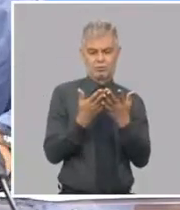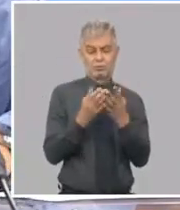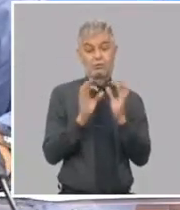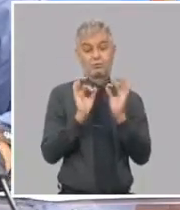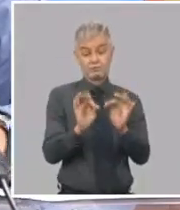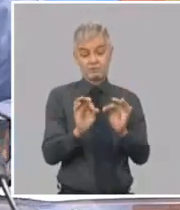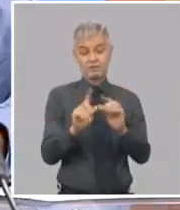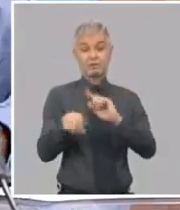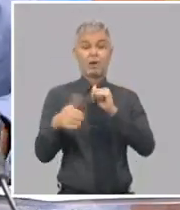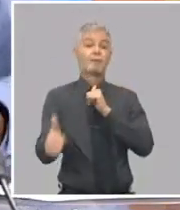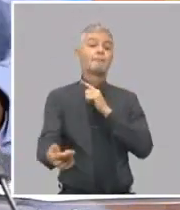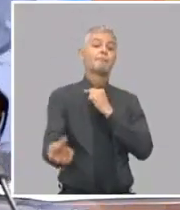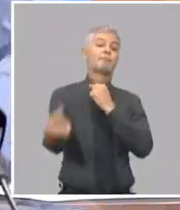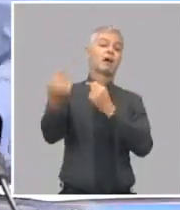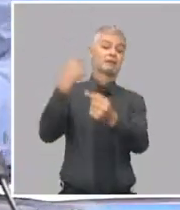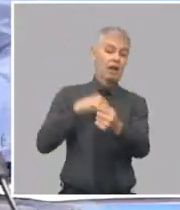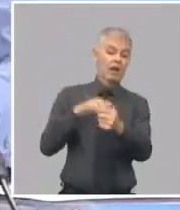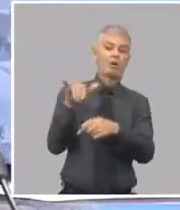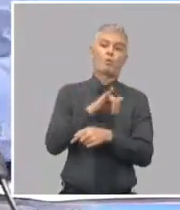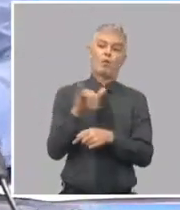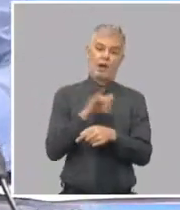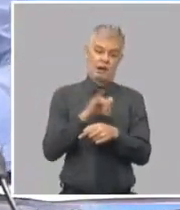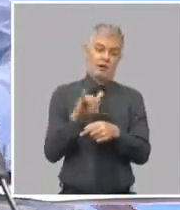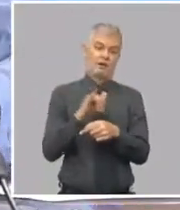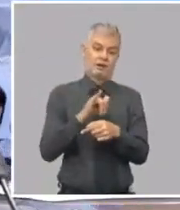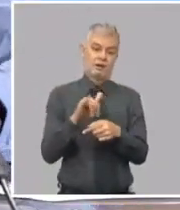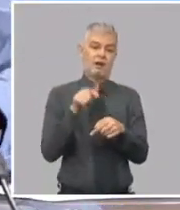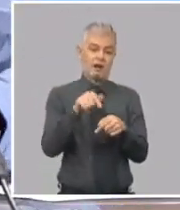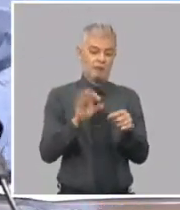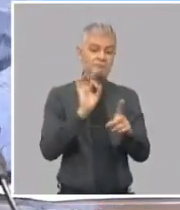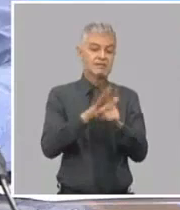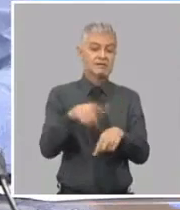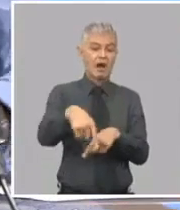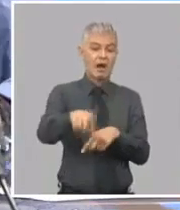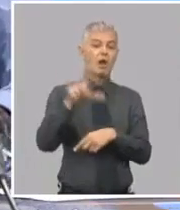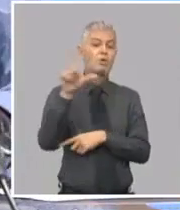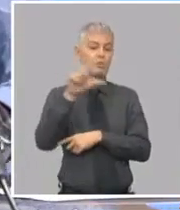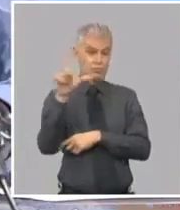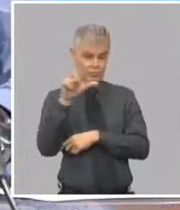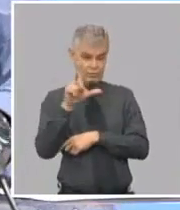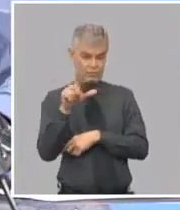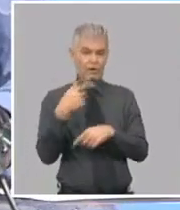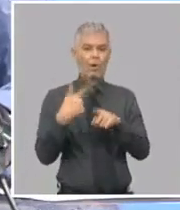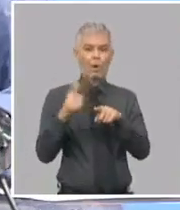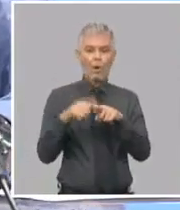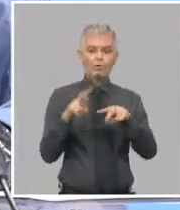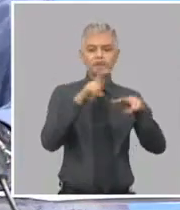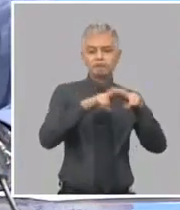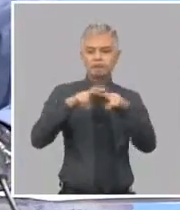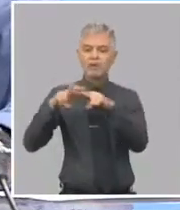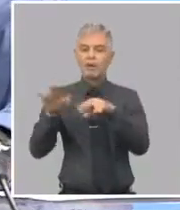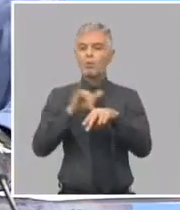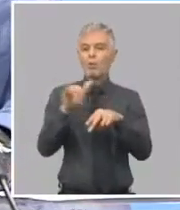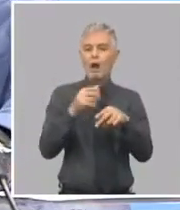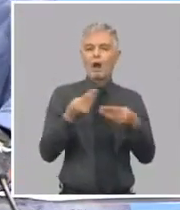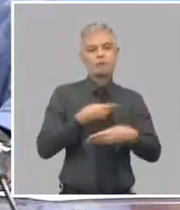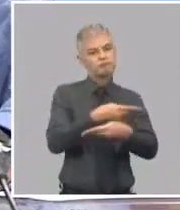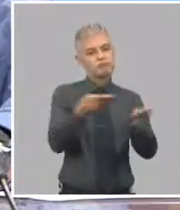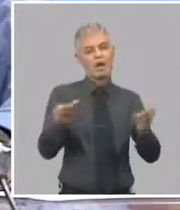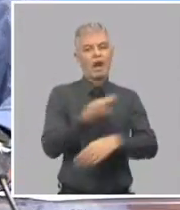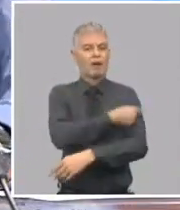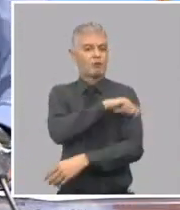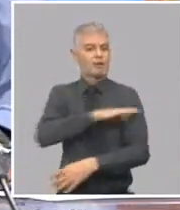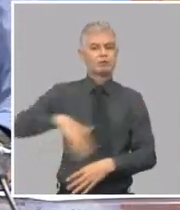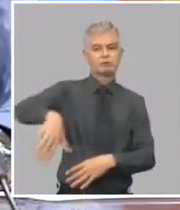a partir del lunes un grupo de capacidades de esos trenes se pondrán también en función de la población lo que la programación